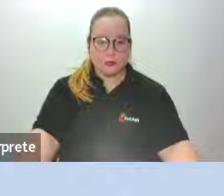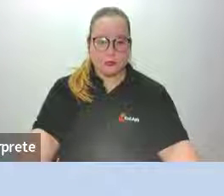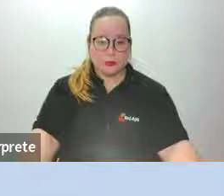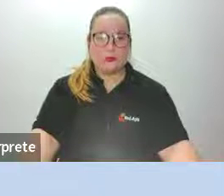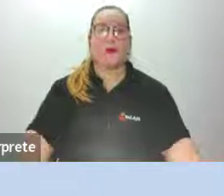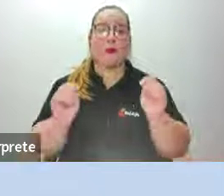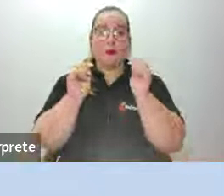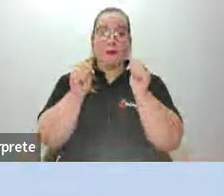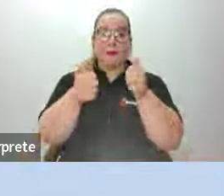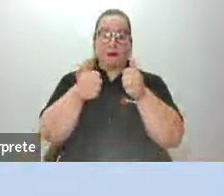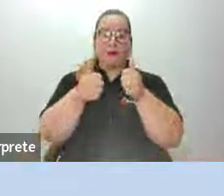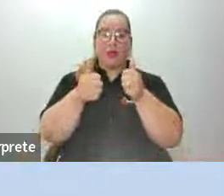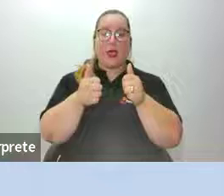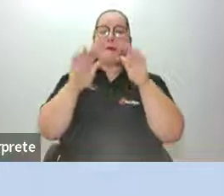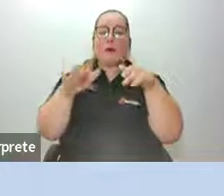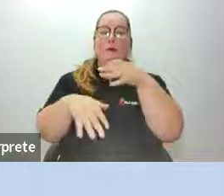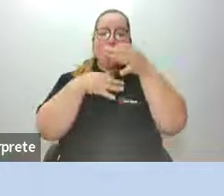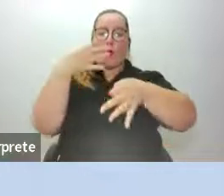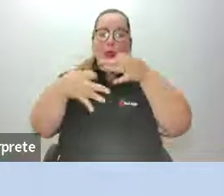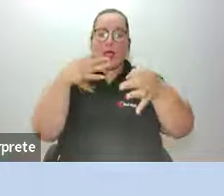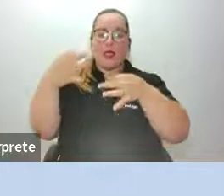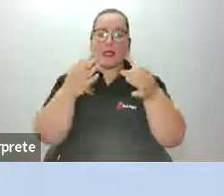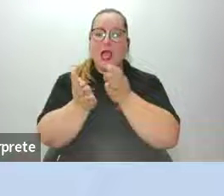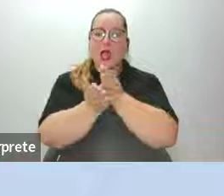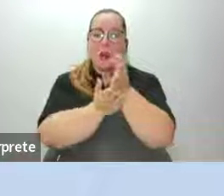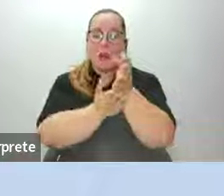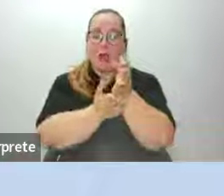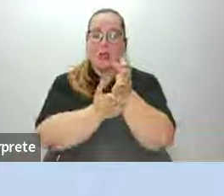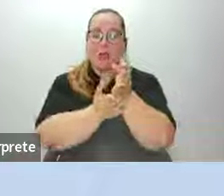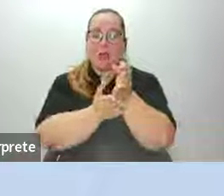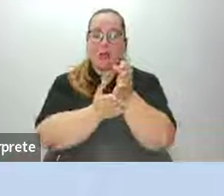Bien. Como les decía en un principio,